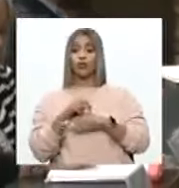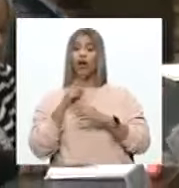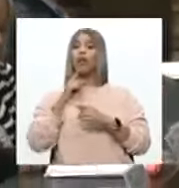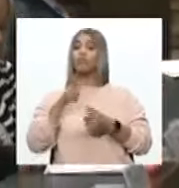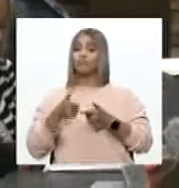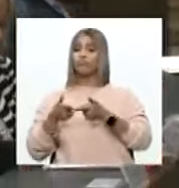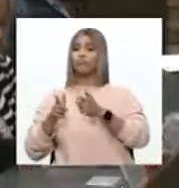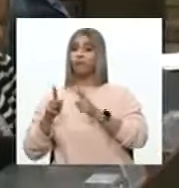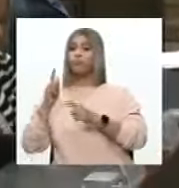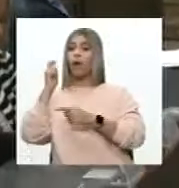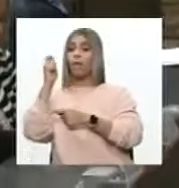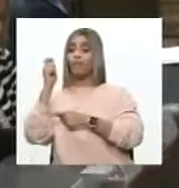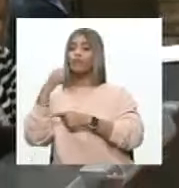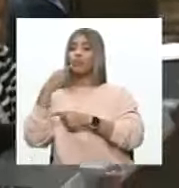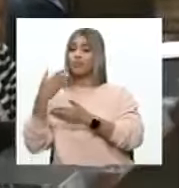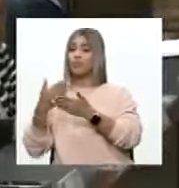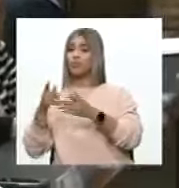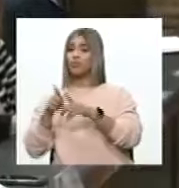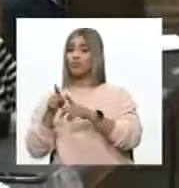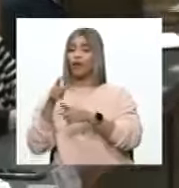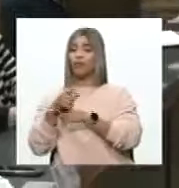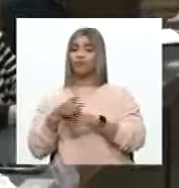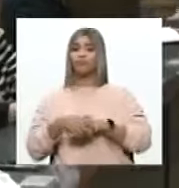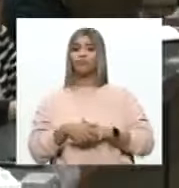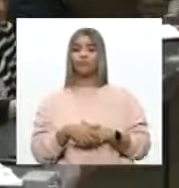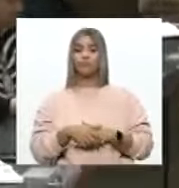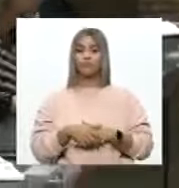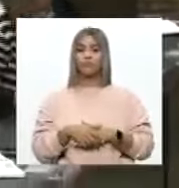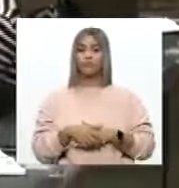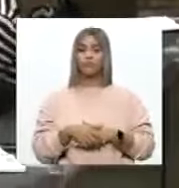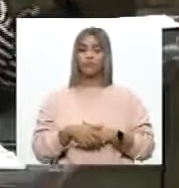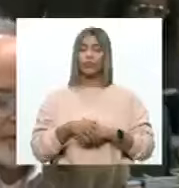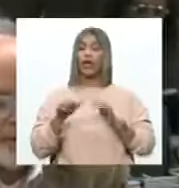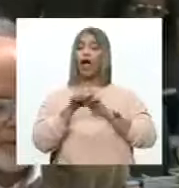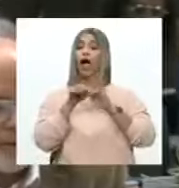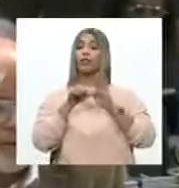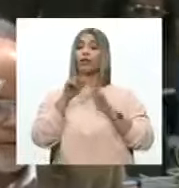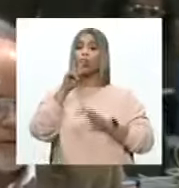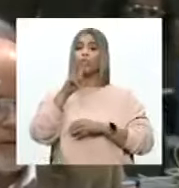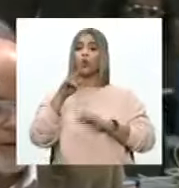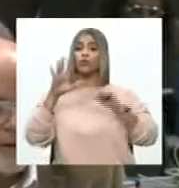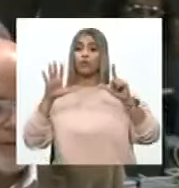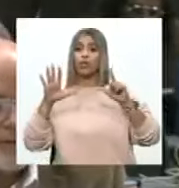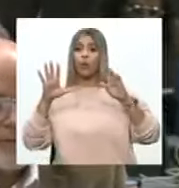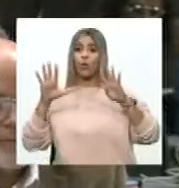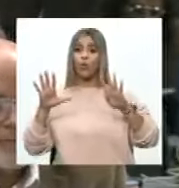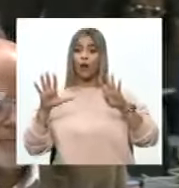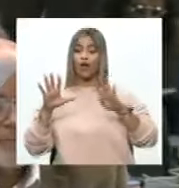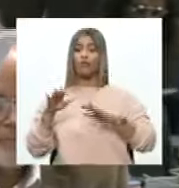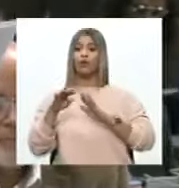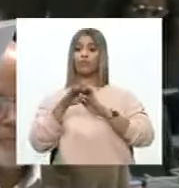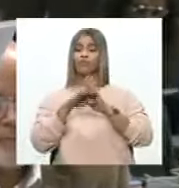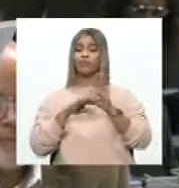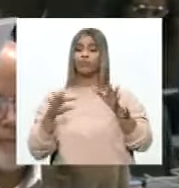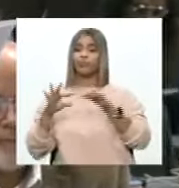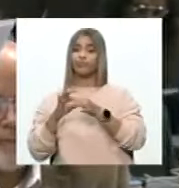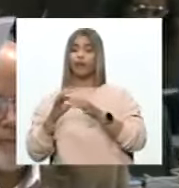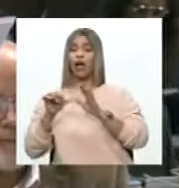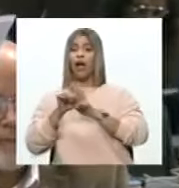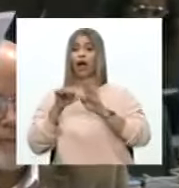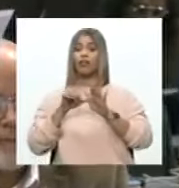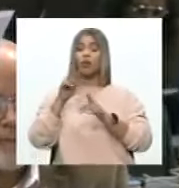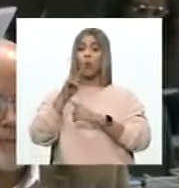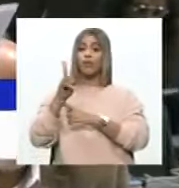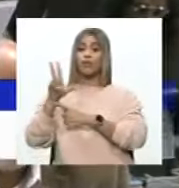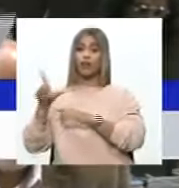por la Constitución de la República Bolivariana de Venezuela, en el artículo 279, en concordancia con el artículo